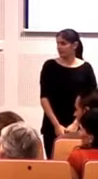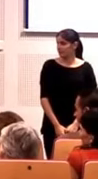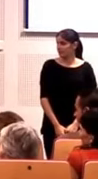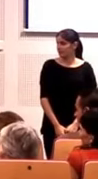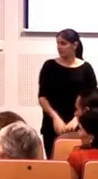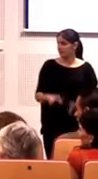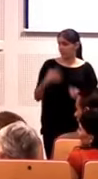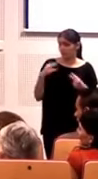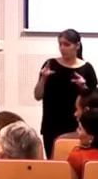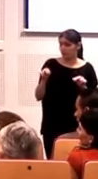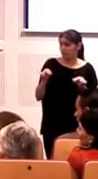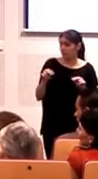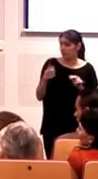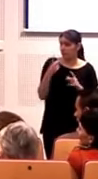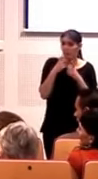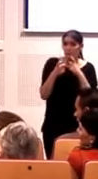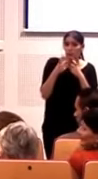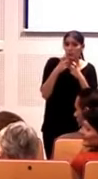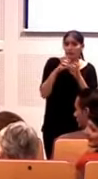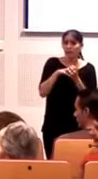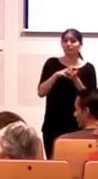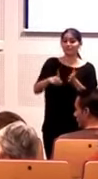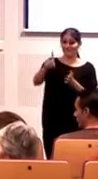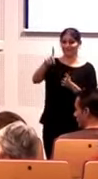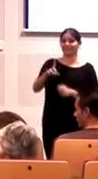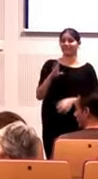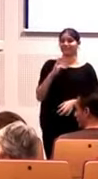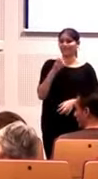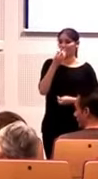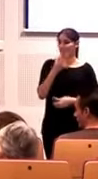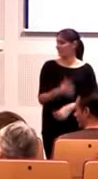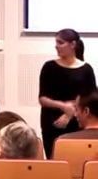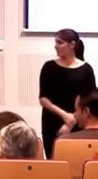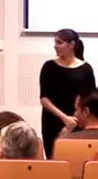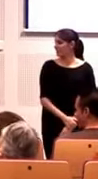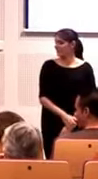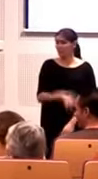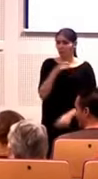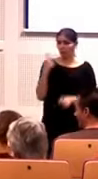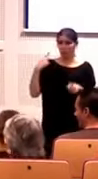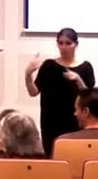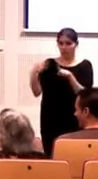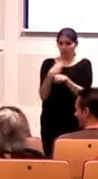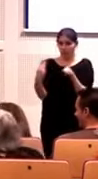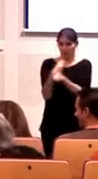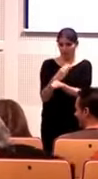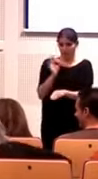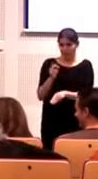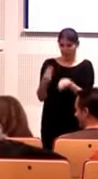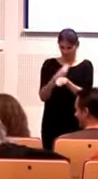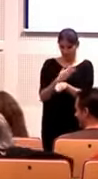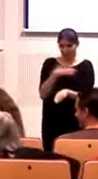Ahora sí, nadie quiere decir nada más. No, ahora no. Ahora esto es por llevarme la contraria.